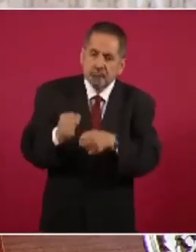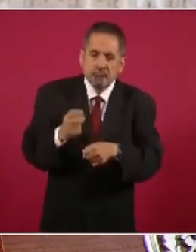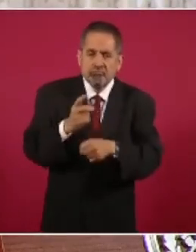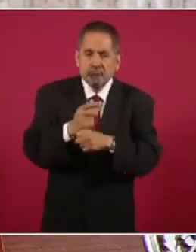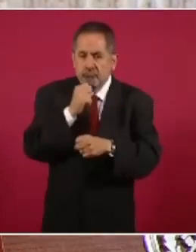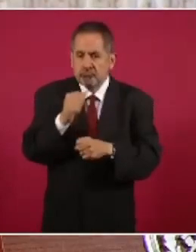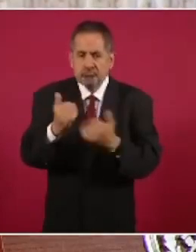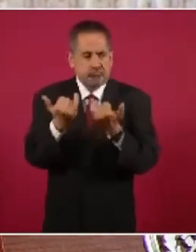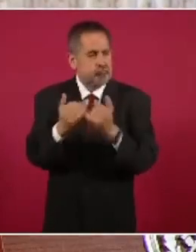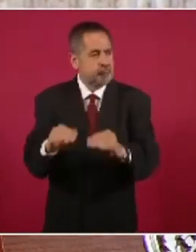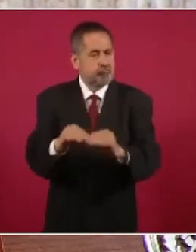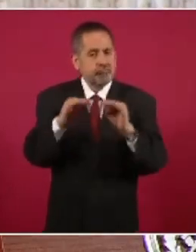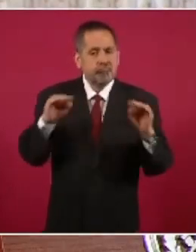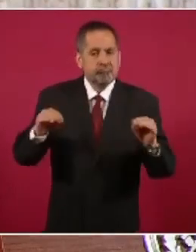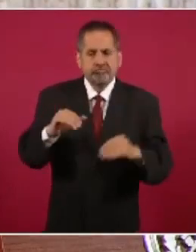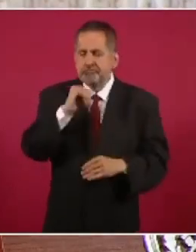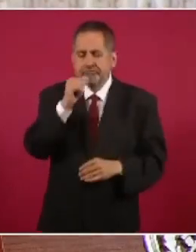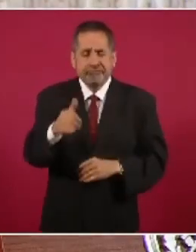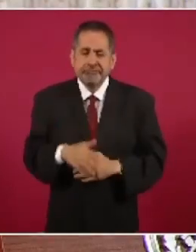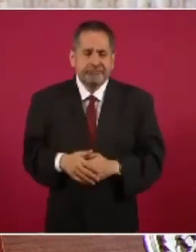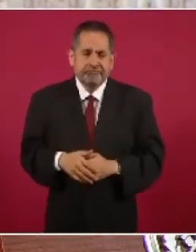la equidad